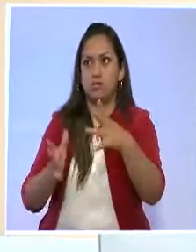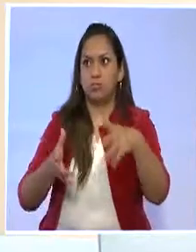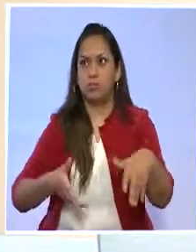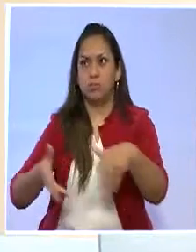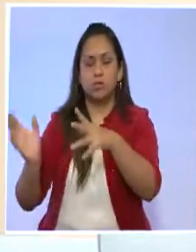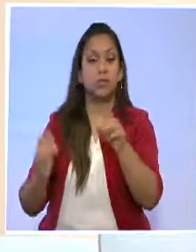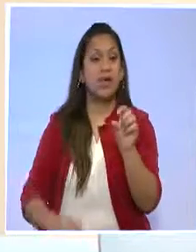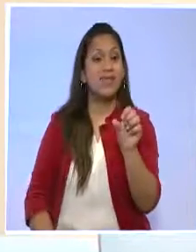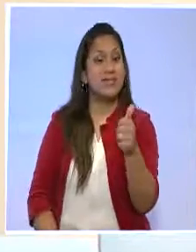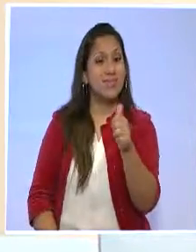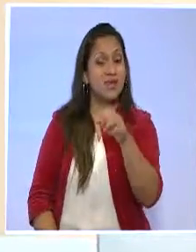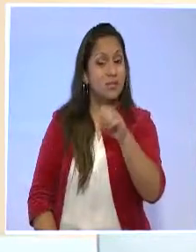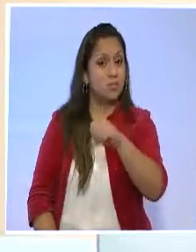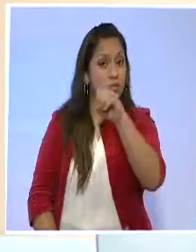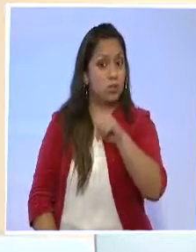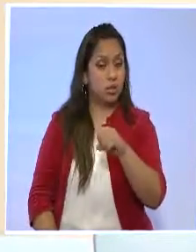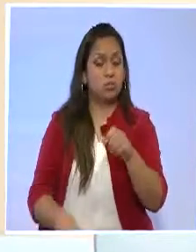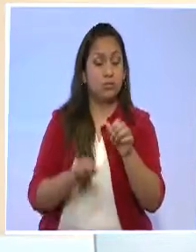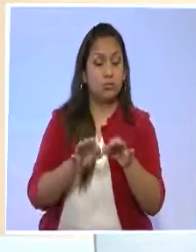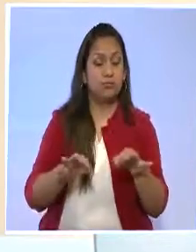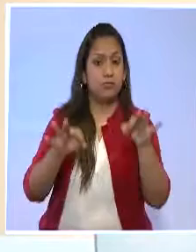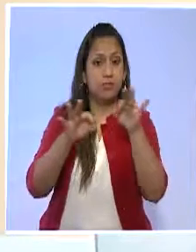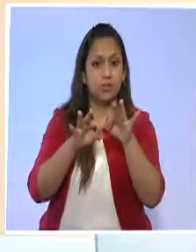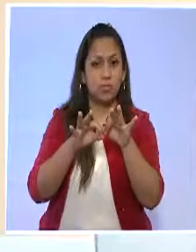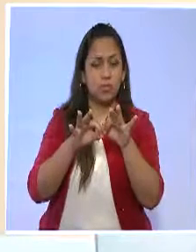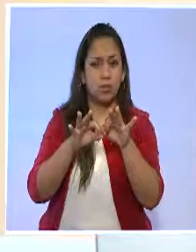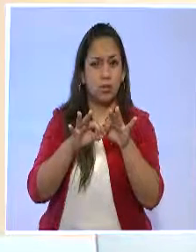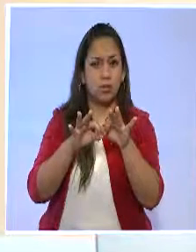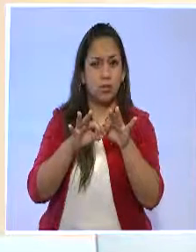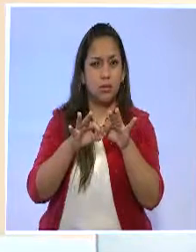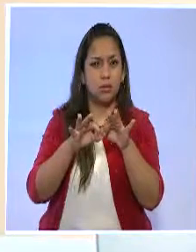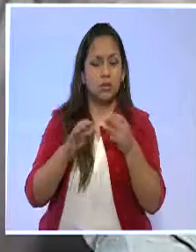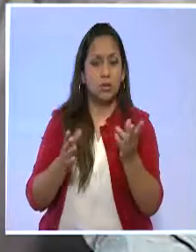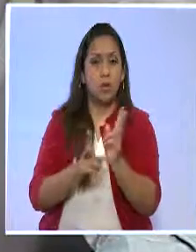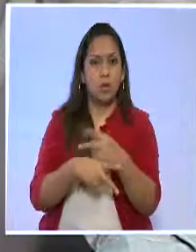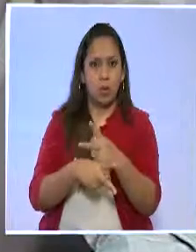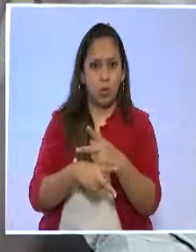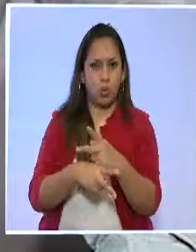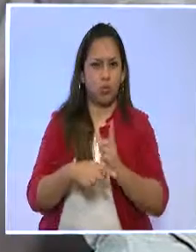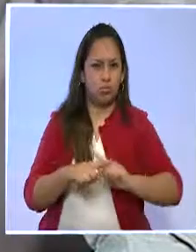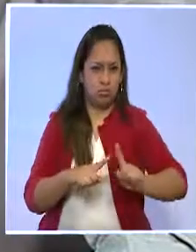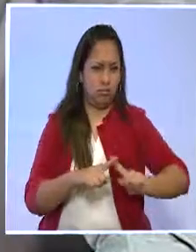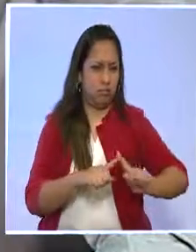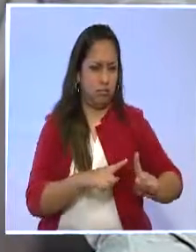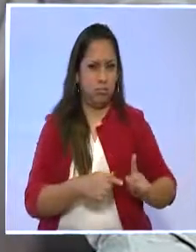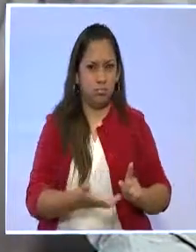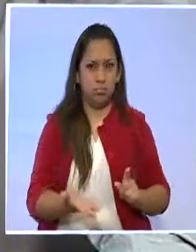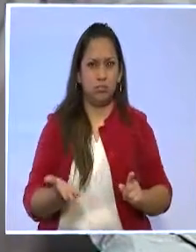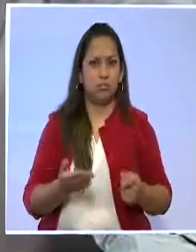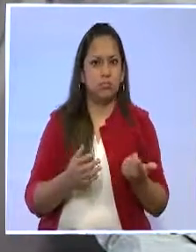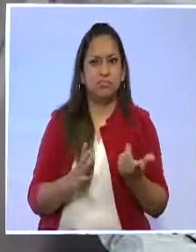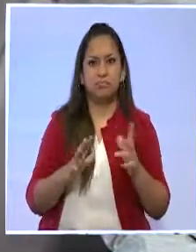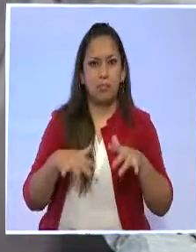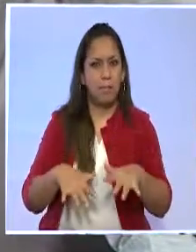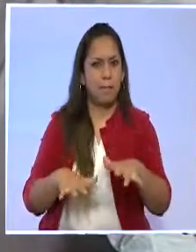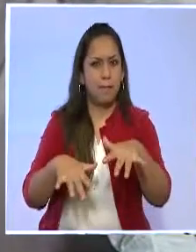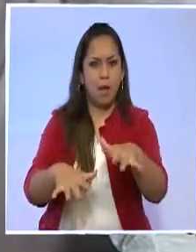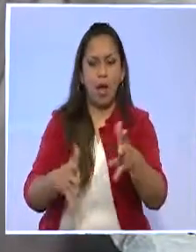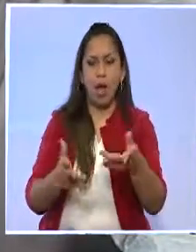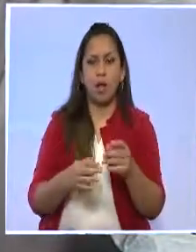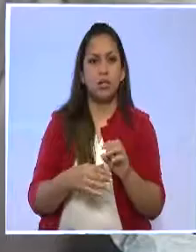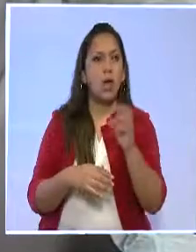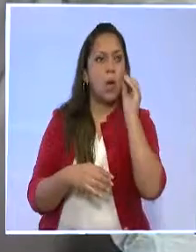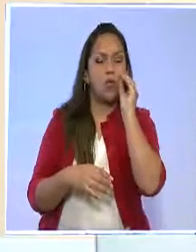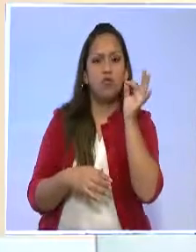10% importantísimo para nosotros porque ya es de los productos diversificados productos del mar pulpa de frutas cacao